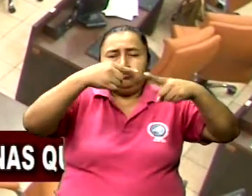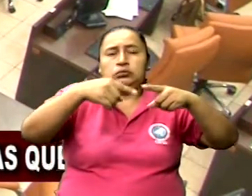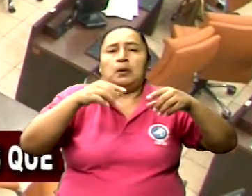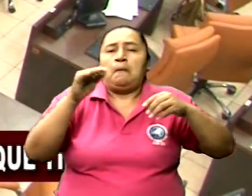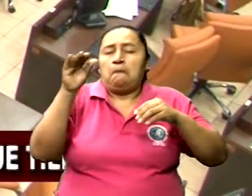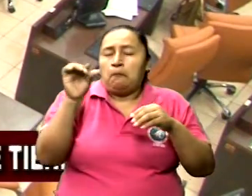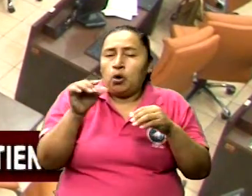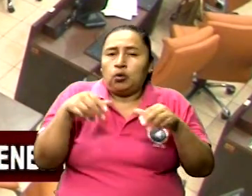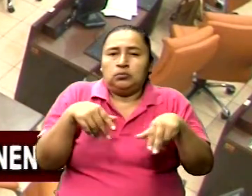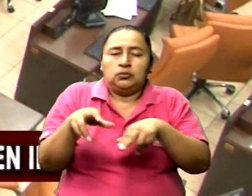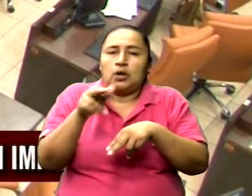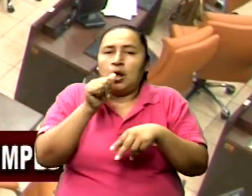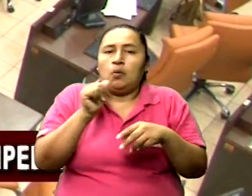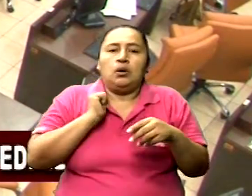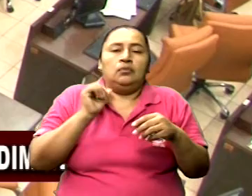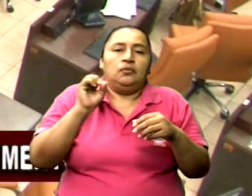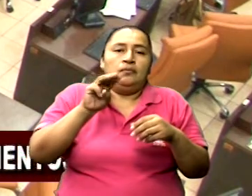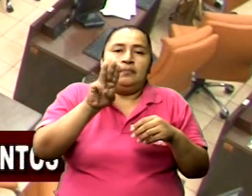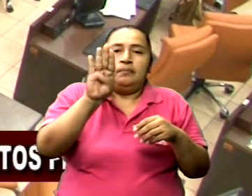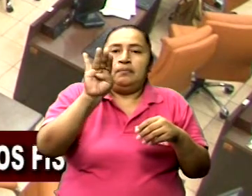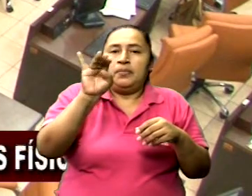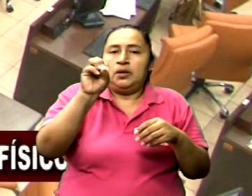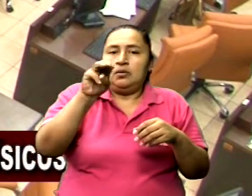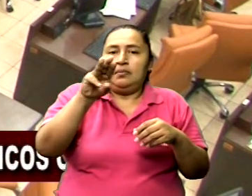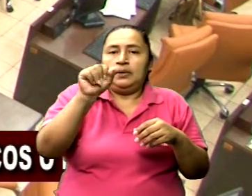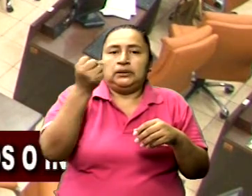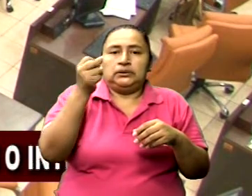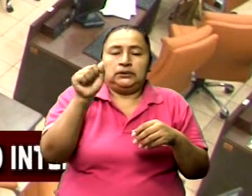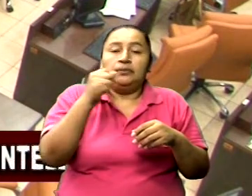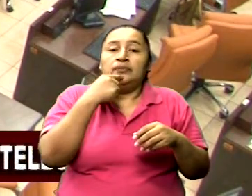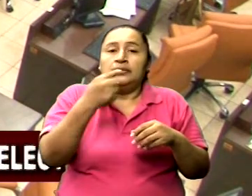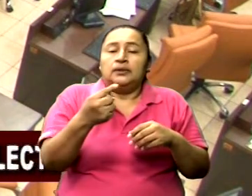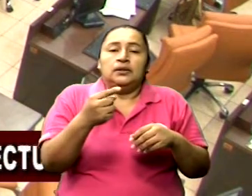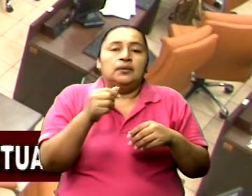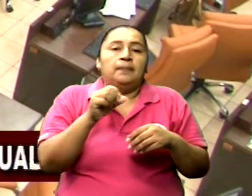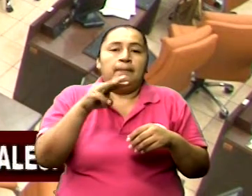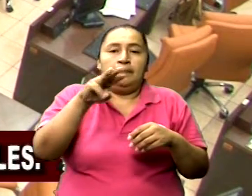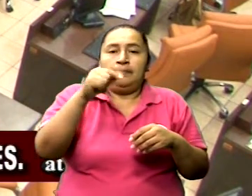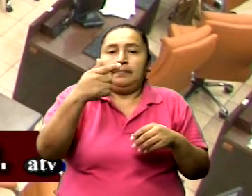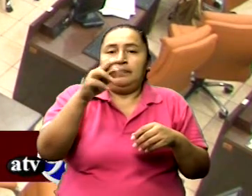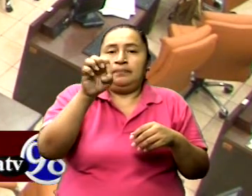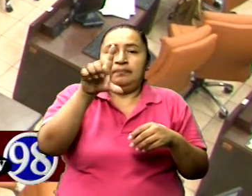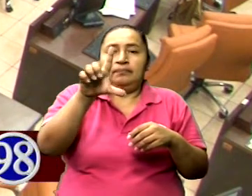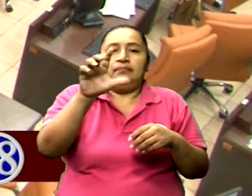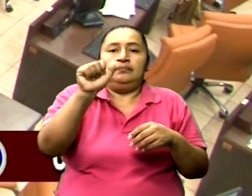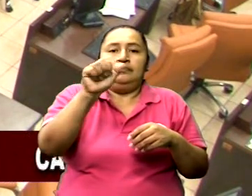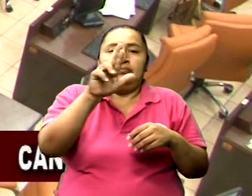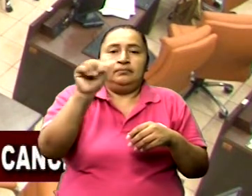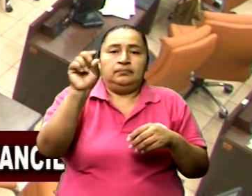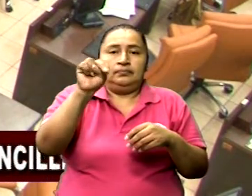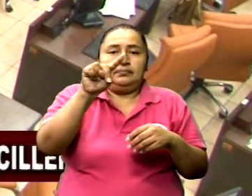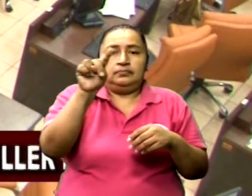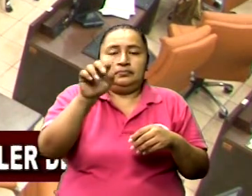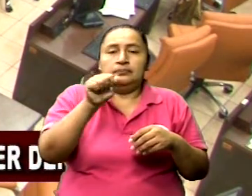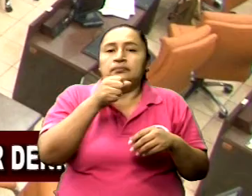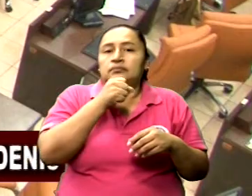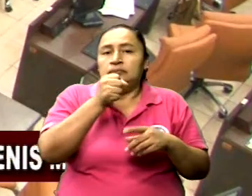escala hidroeléctrica y biomasa. Miguel Carranza, Noticias Asamblea TV.